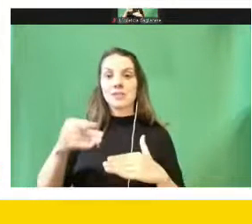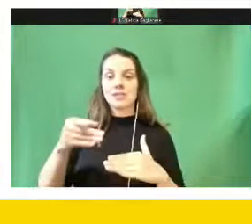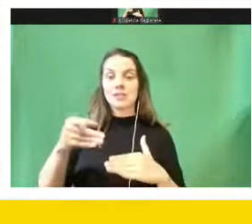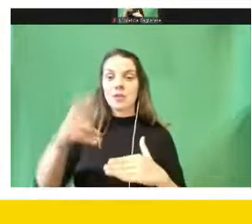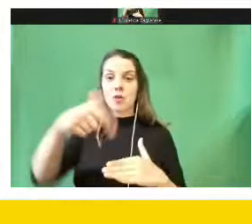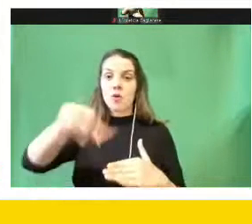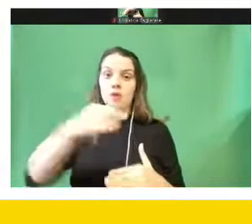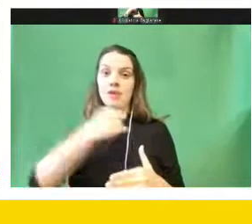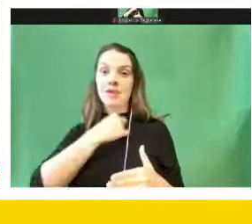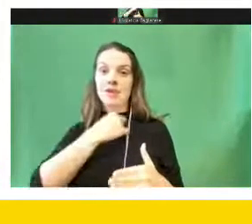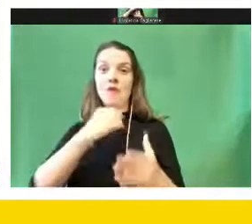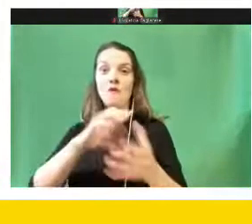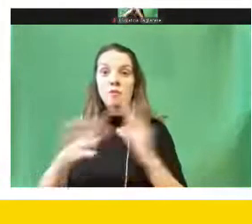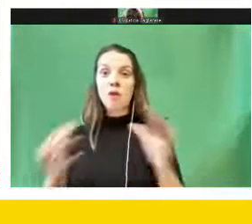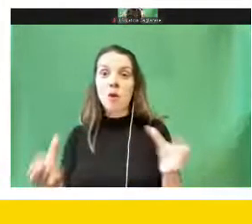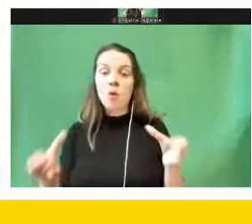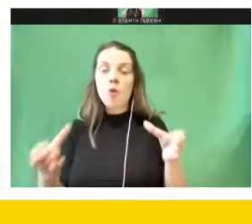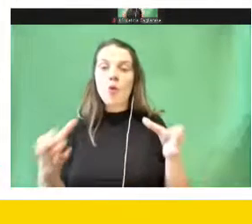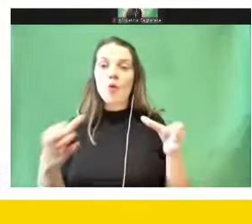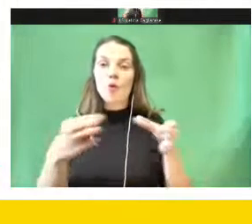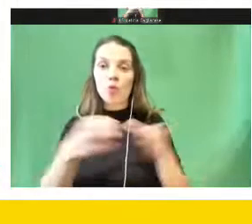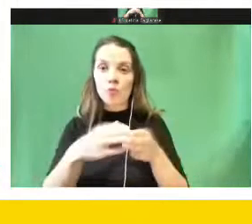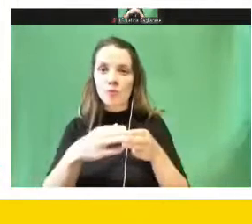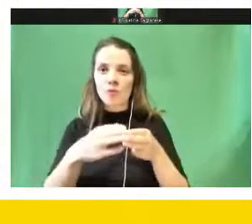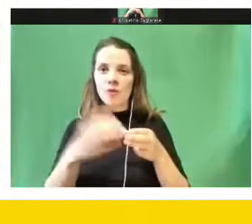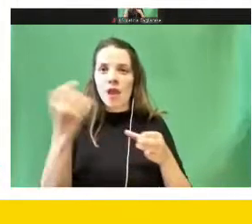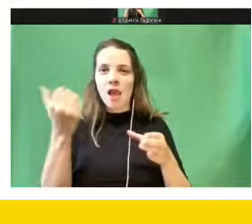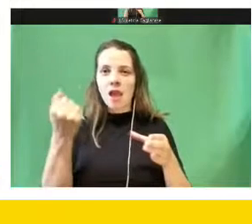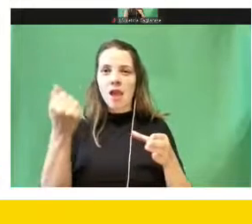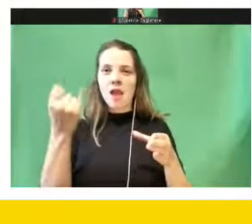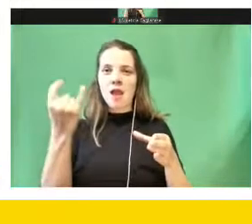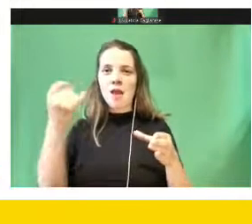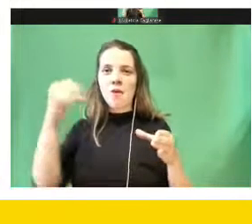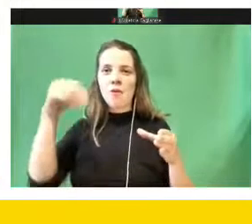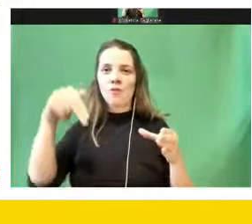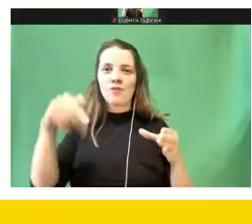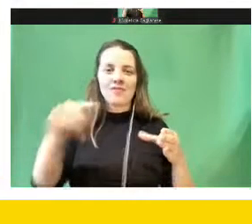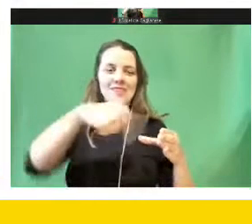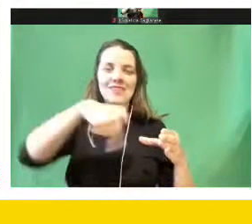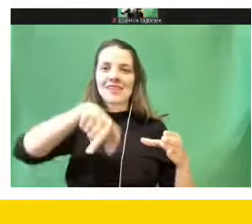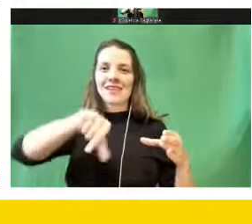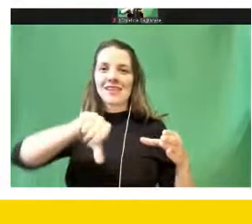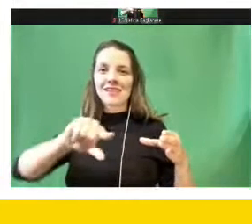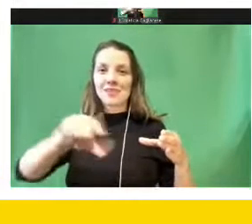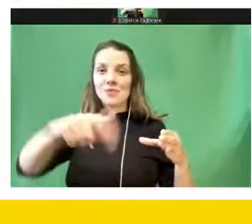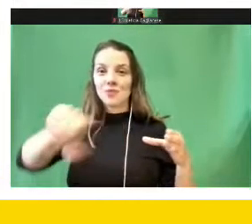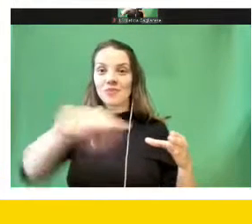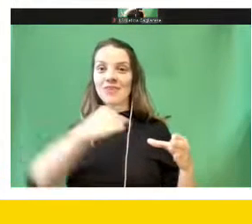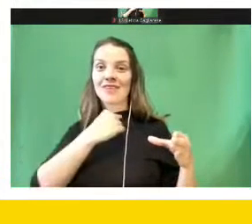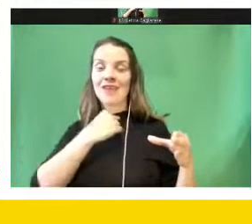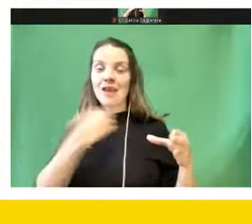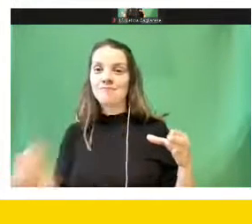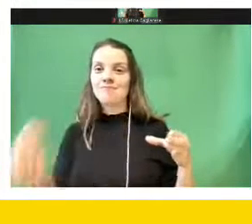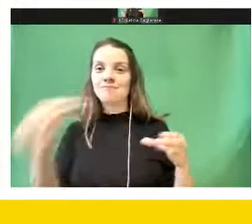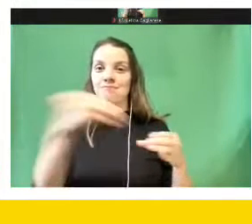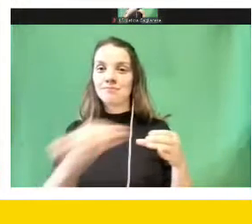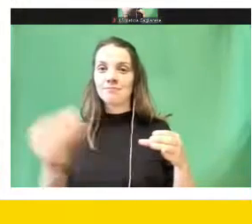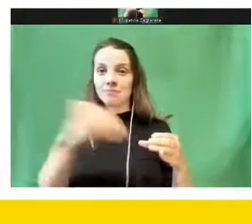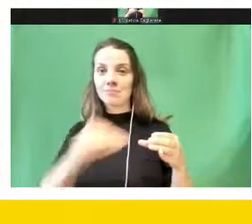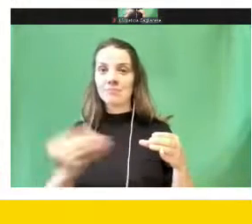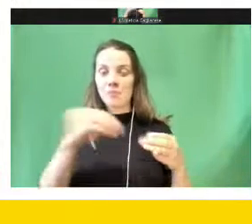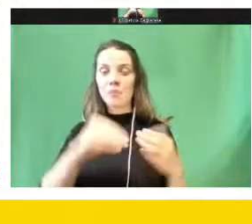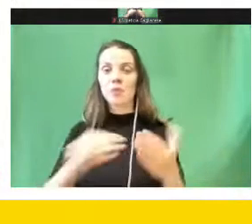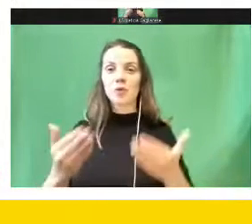formar parte de la red AUM. Creo que el resultado de la pandemia en positivo logró este grupo de gente que está acá en la